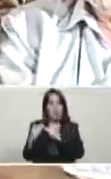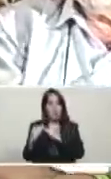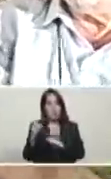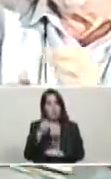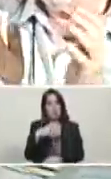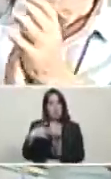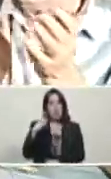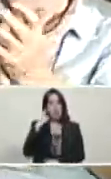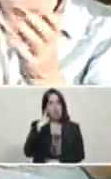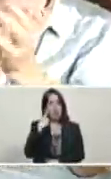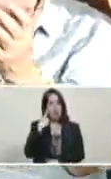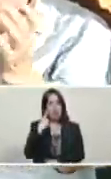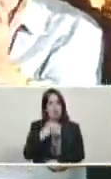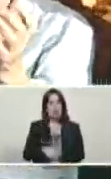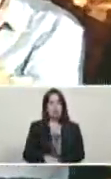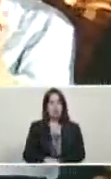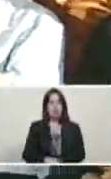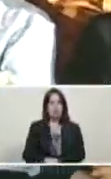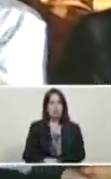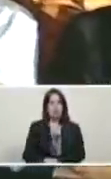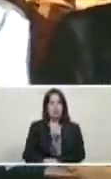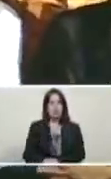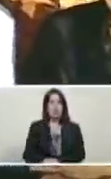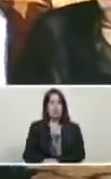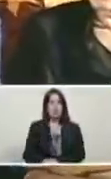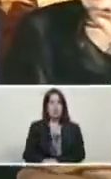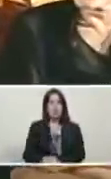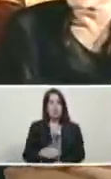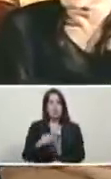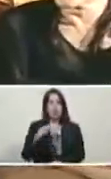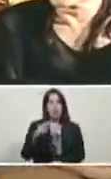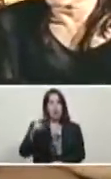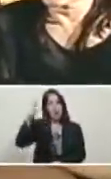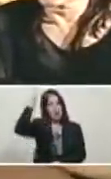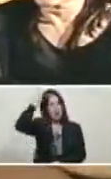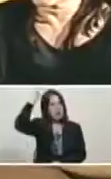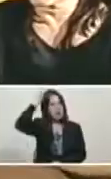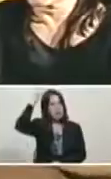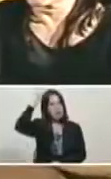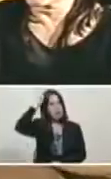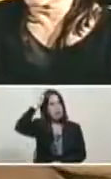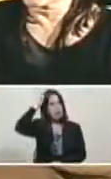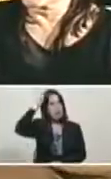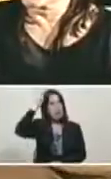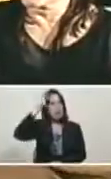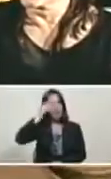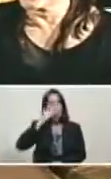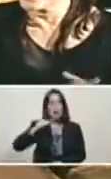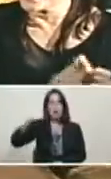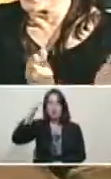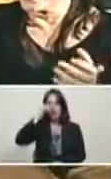ko compañera chamán a mayor nohelí pocaterra